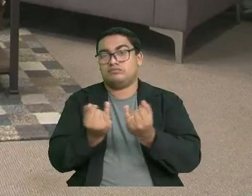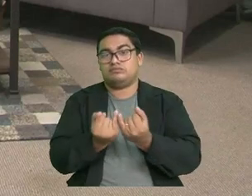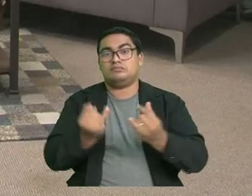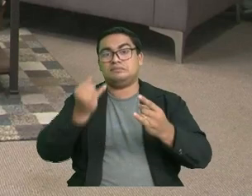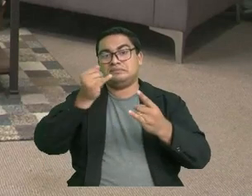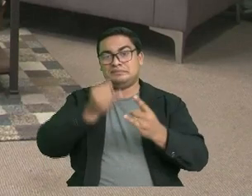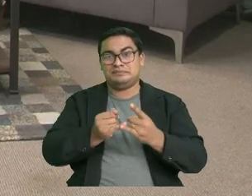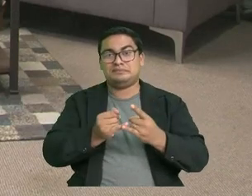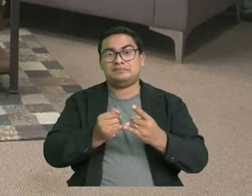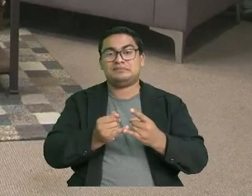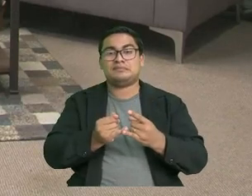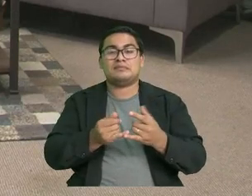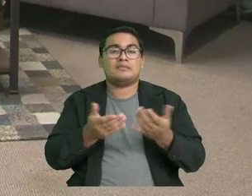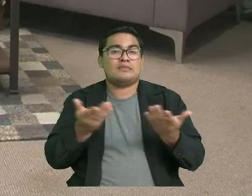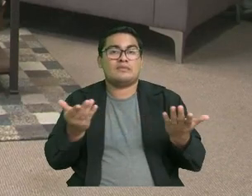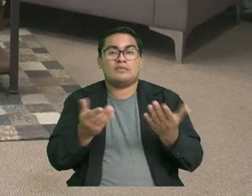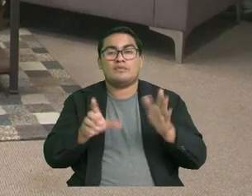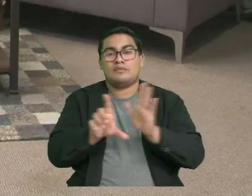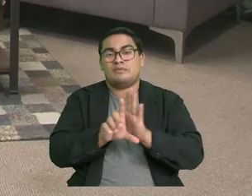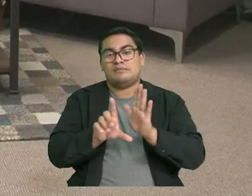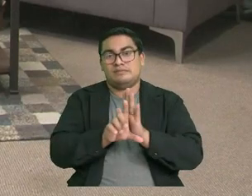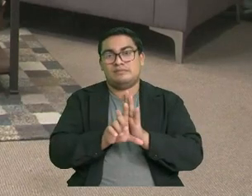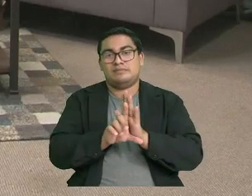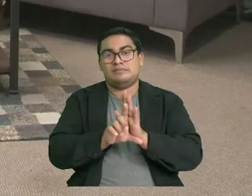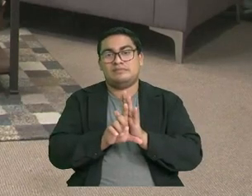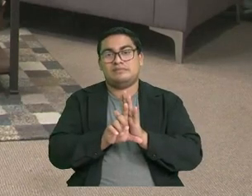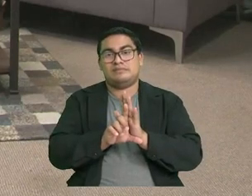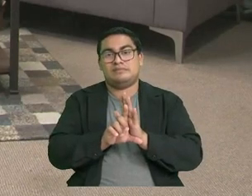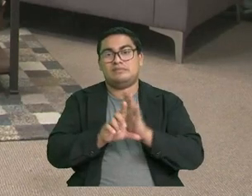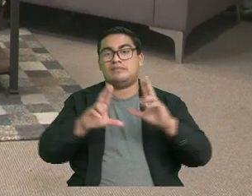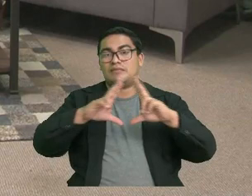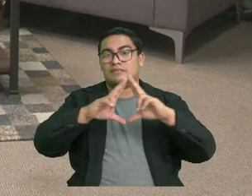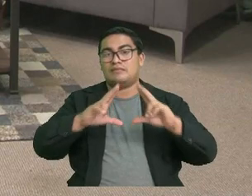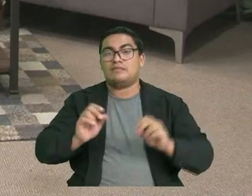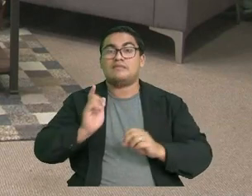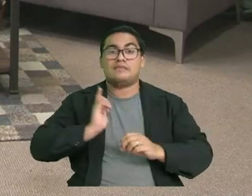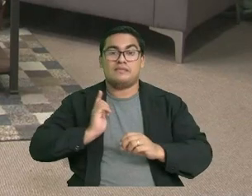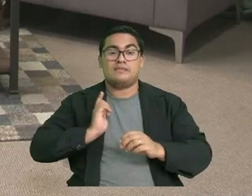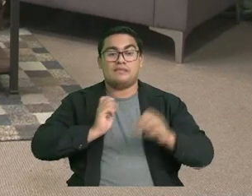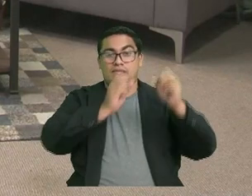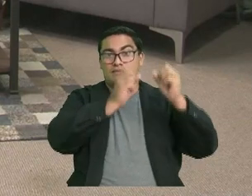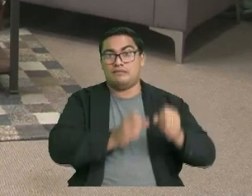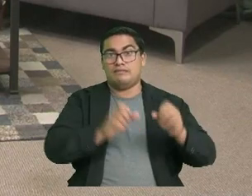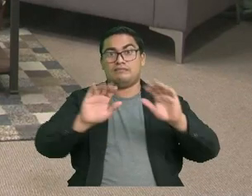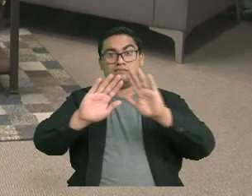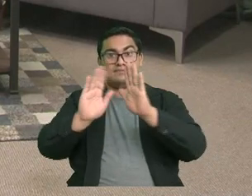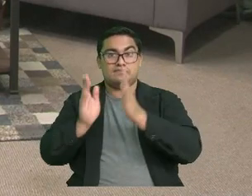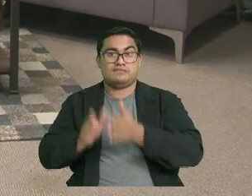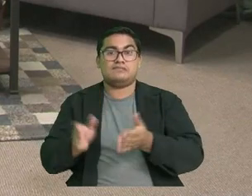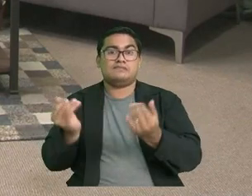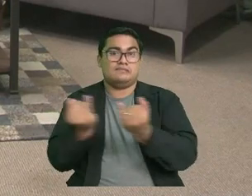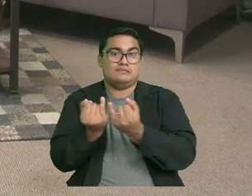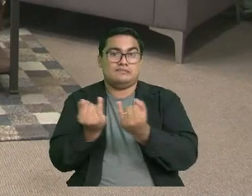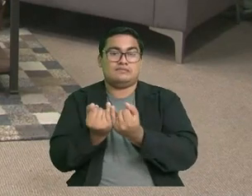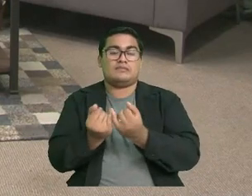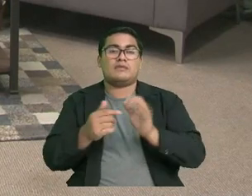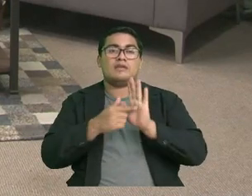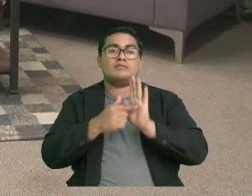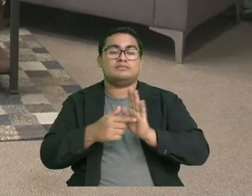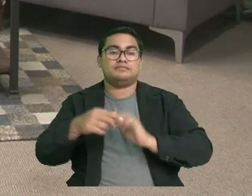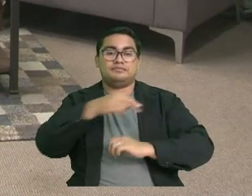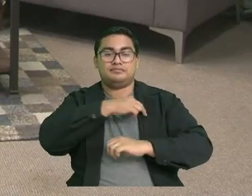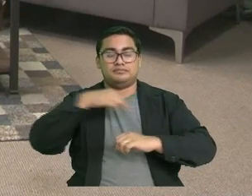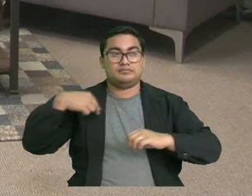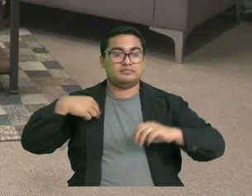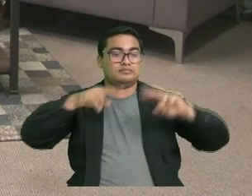que nuestra legislación tiene equidad de género. Si nosotros revisamos la